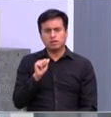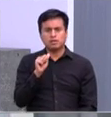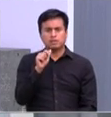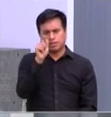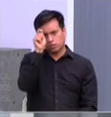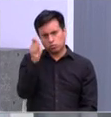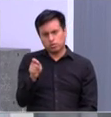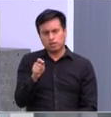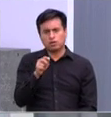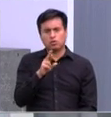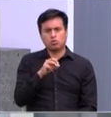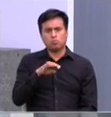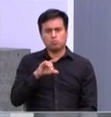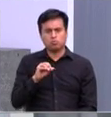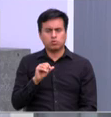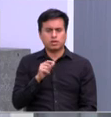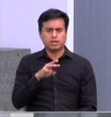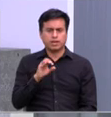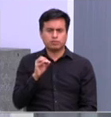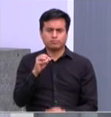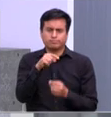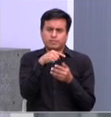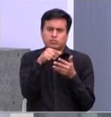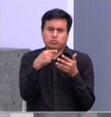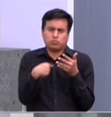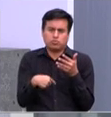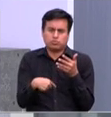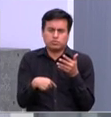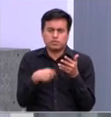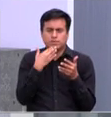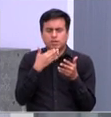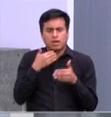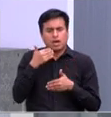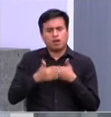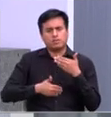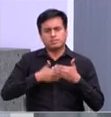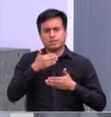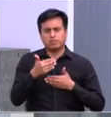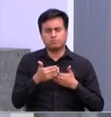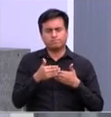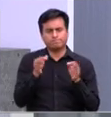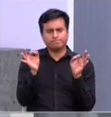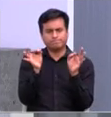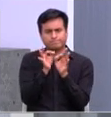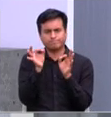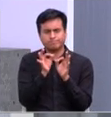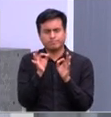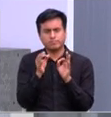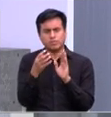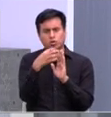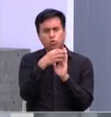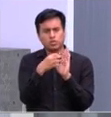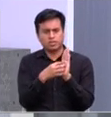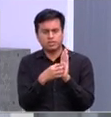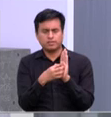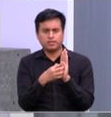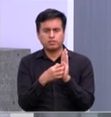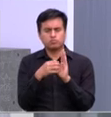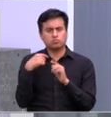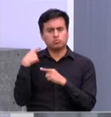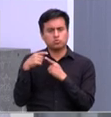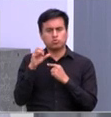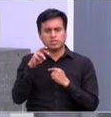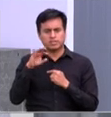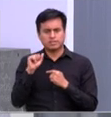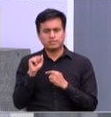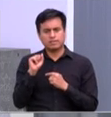Neruda, Rómulo Gallegos y tantos otros que avanzaron las descripciones contenidas en los cronistas